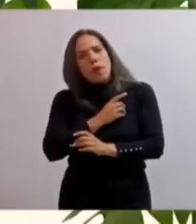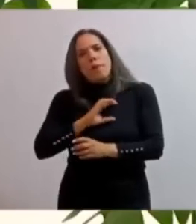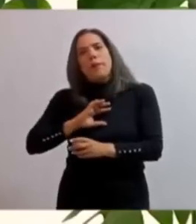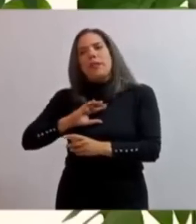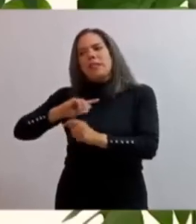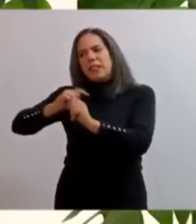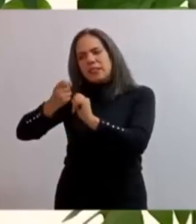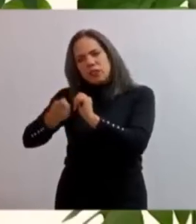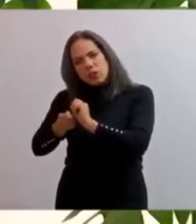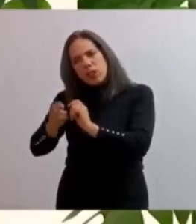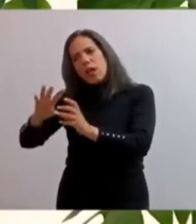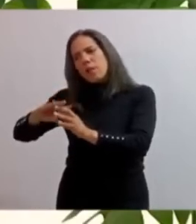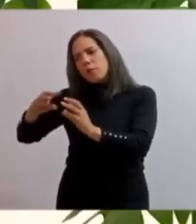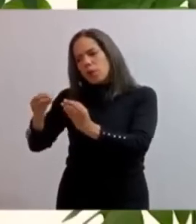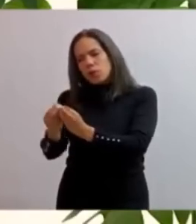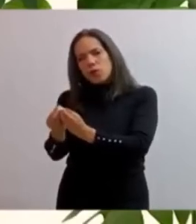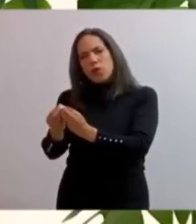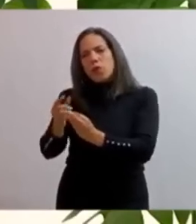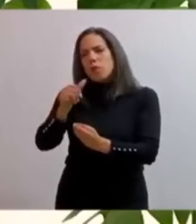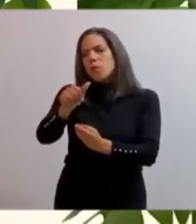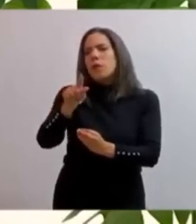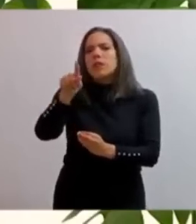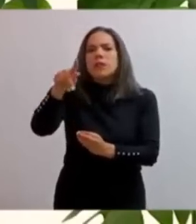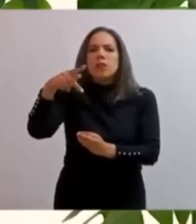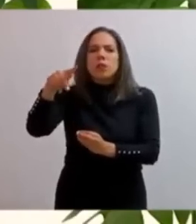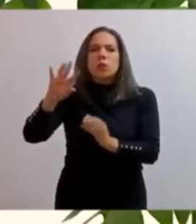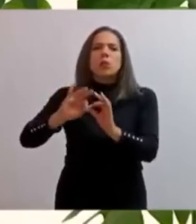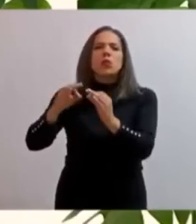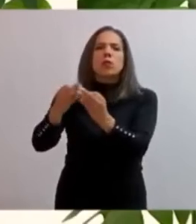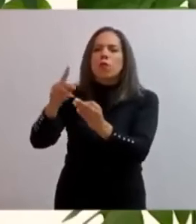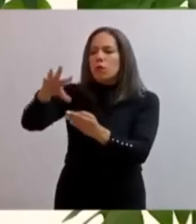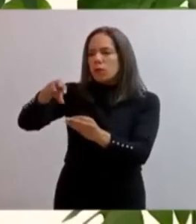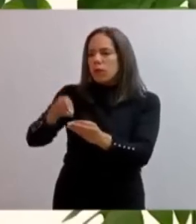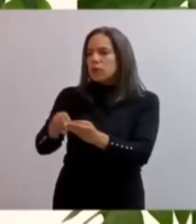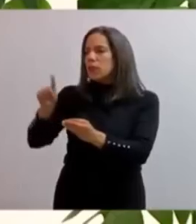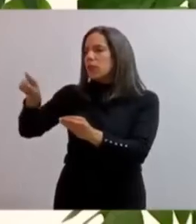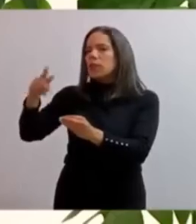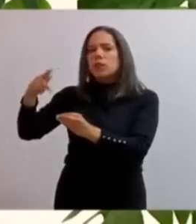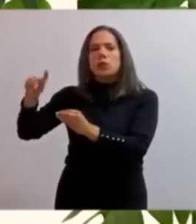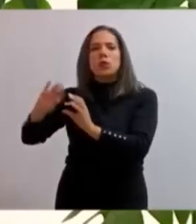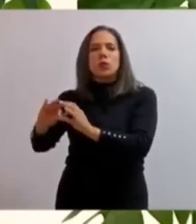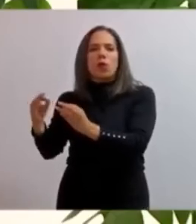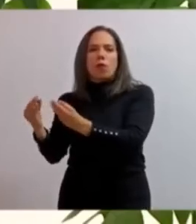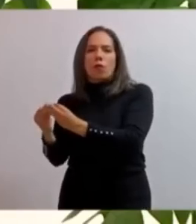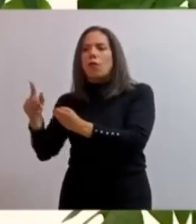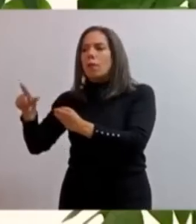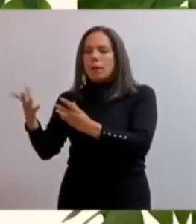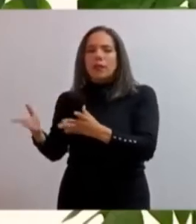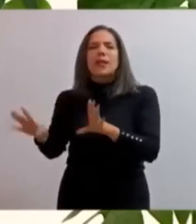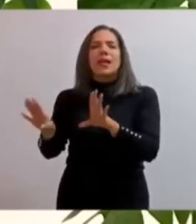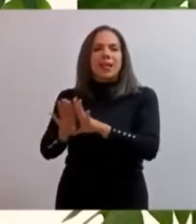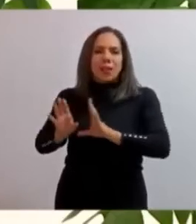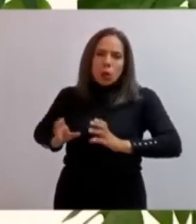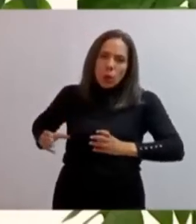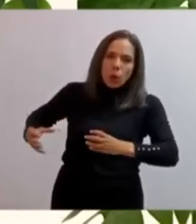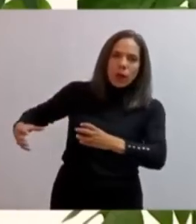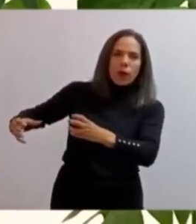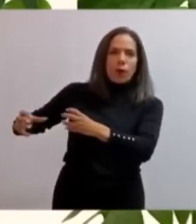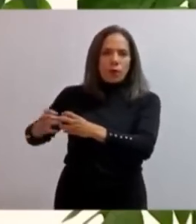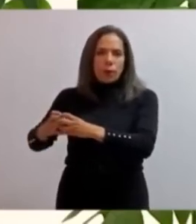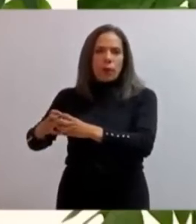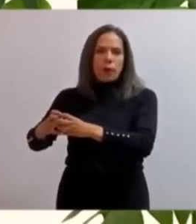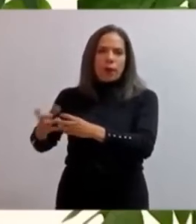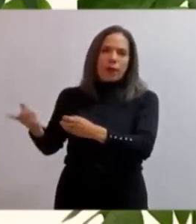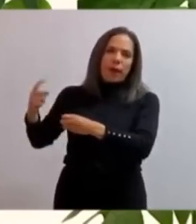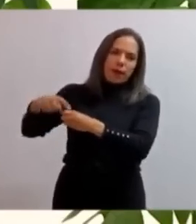adecuación, de incorporación de nuevos elementos. ¿Saben qué? De incorporación de la vida de la comunidad en la